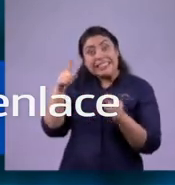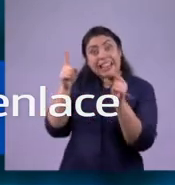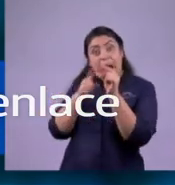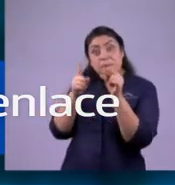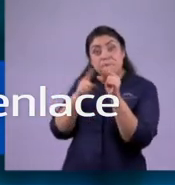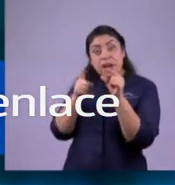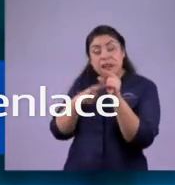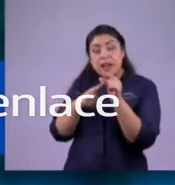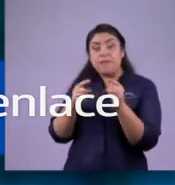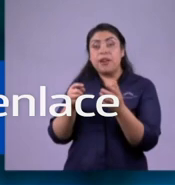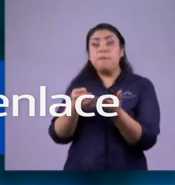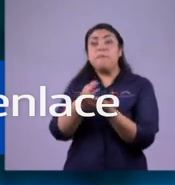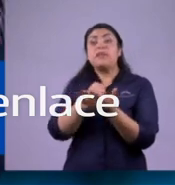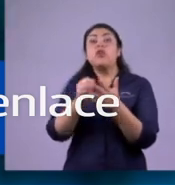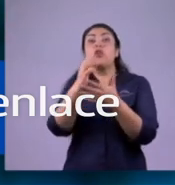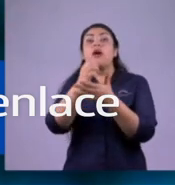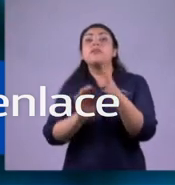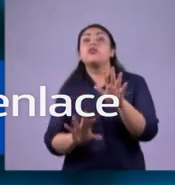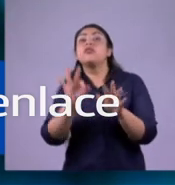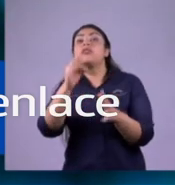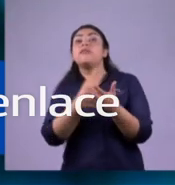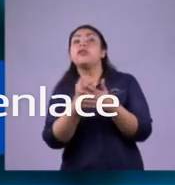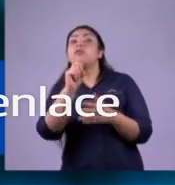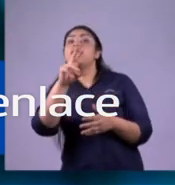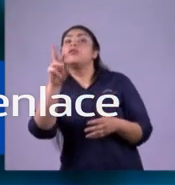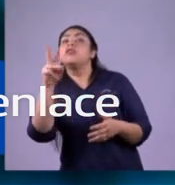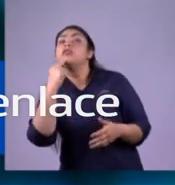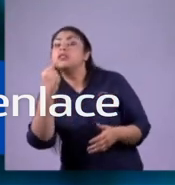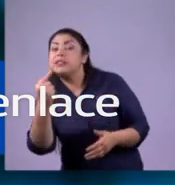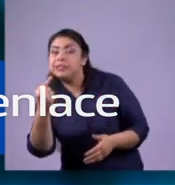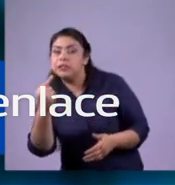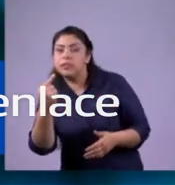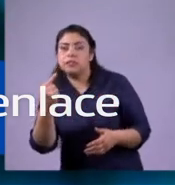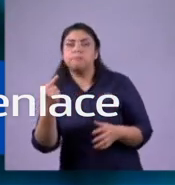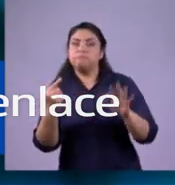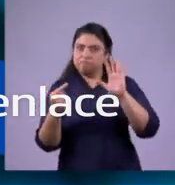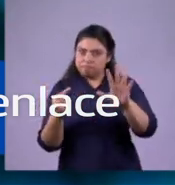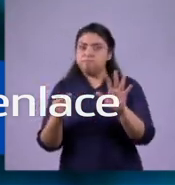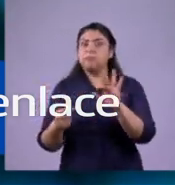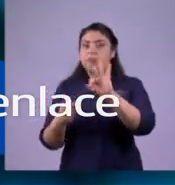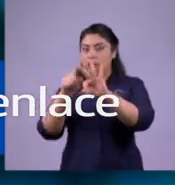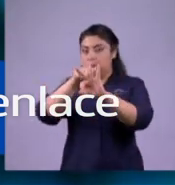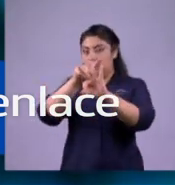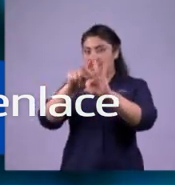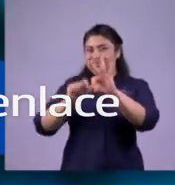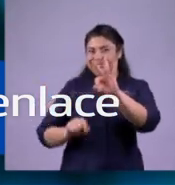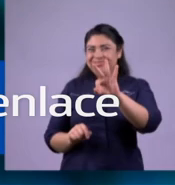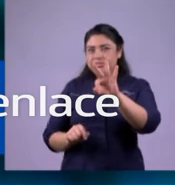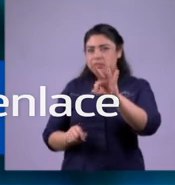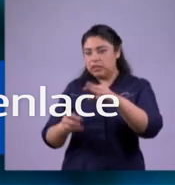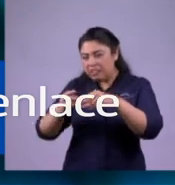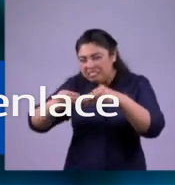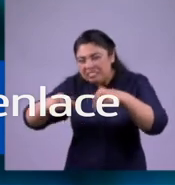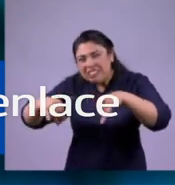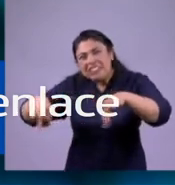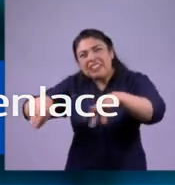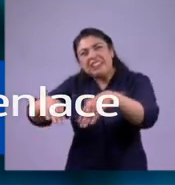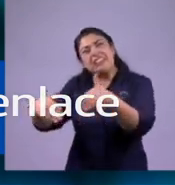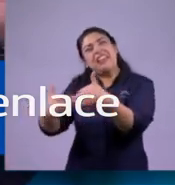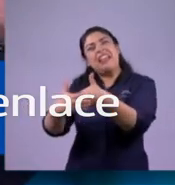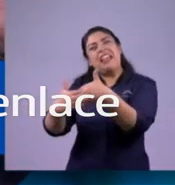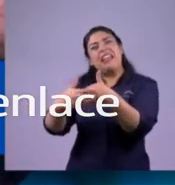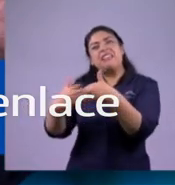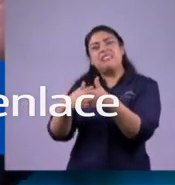mateo 13 22 dice el que fue sembrado es la tercera tipo de tierra entre espinos ese es el que oye la palabra